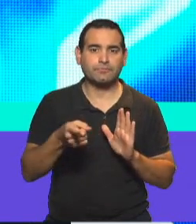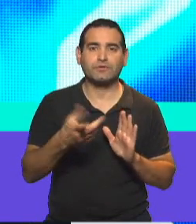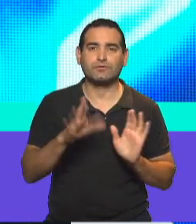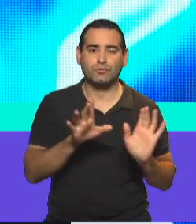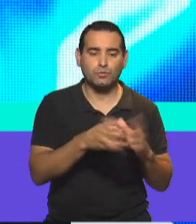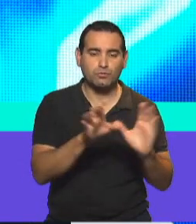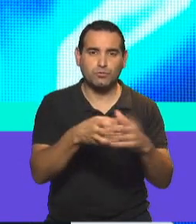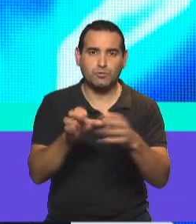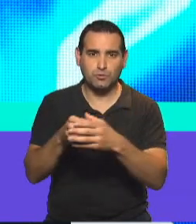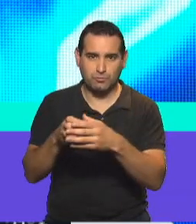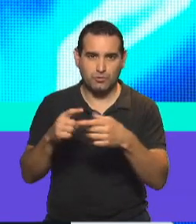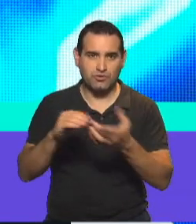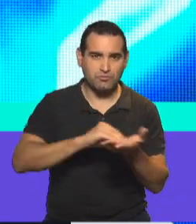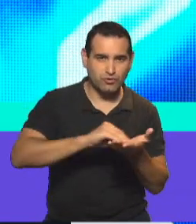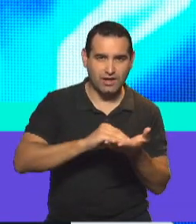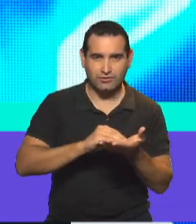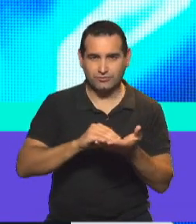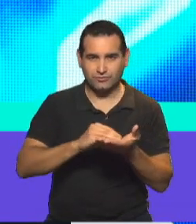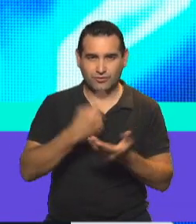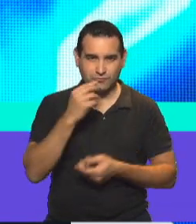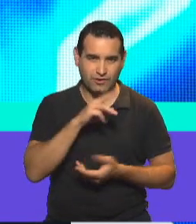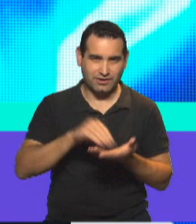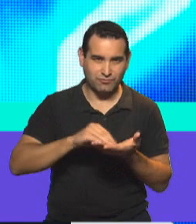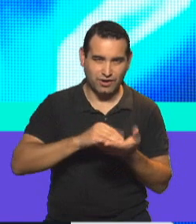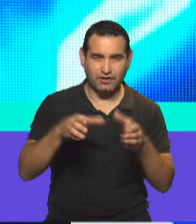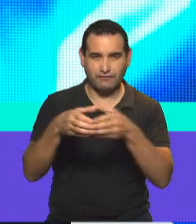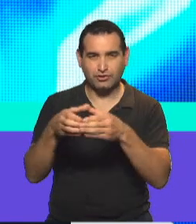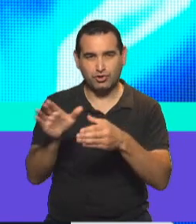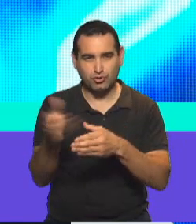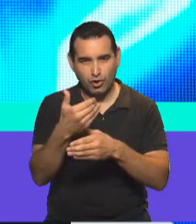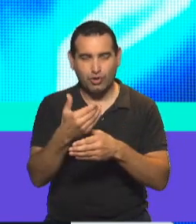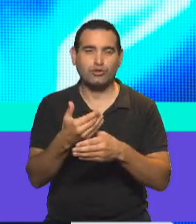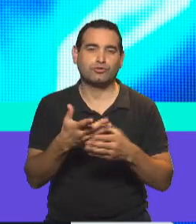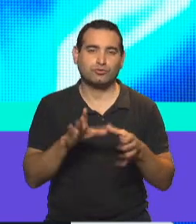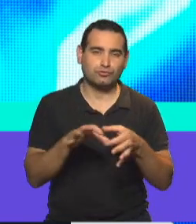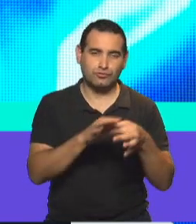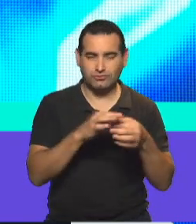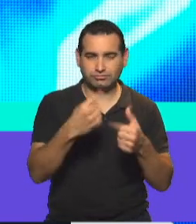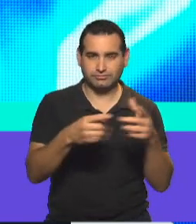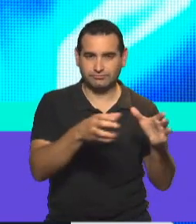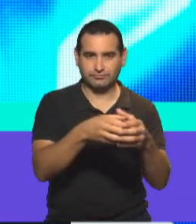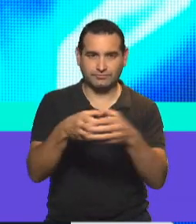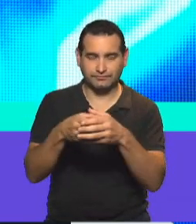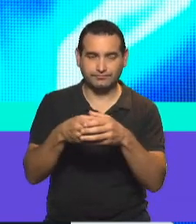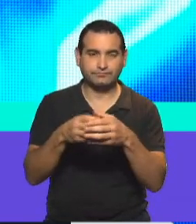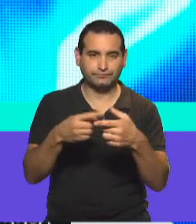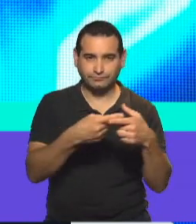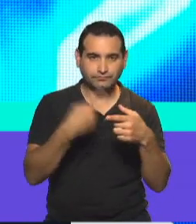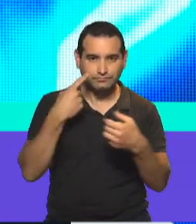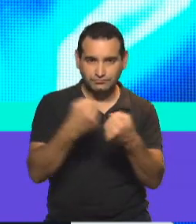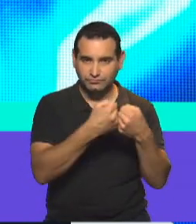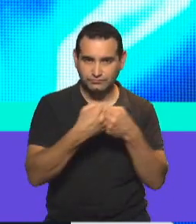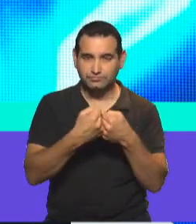de bloques de diputados y diputadas, Frente de Todos, Consenso Federal y Unidad de Equidad Federal, que